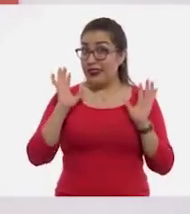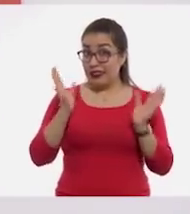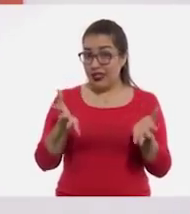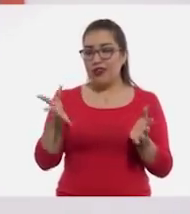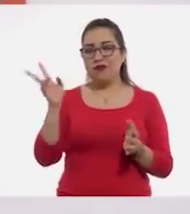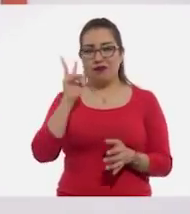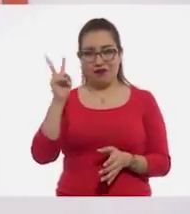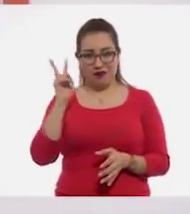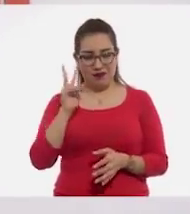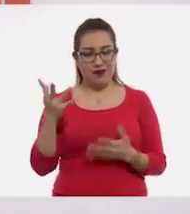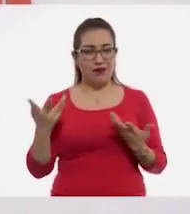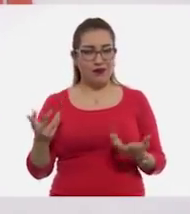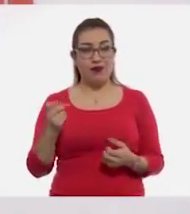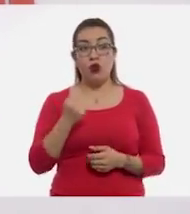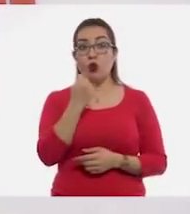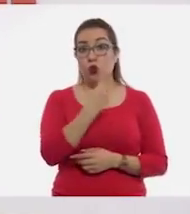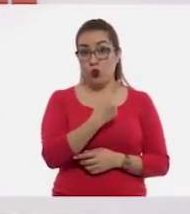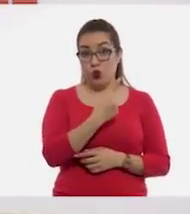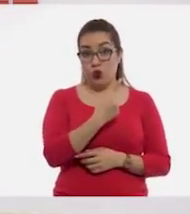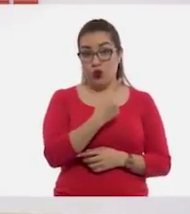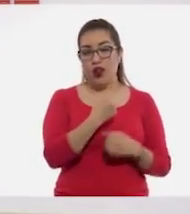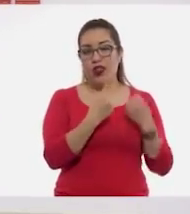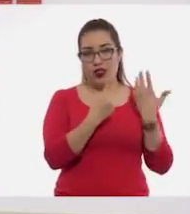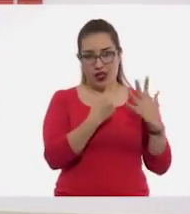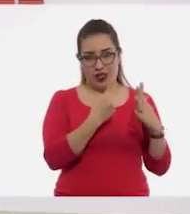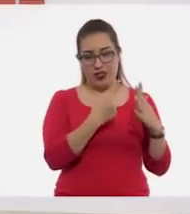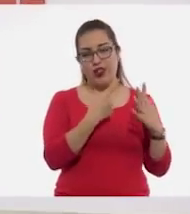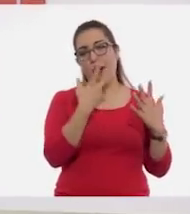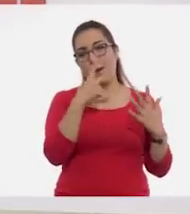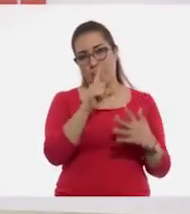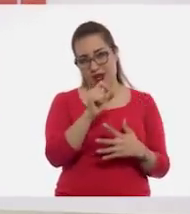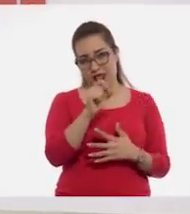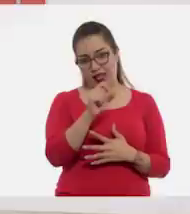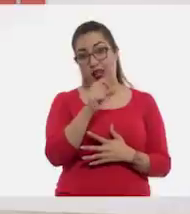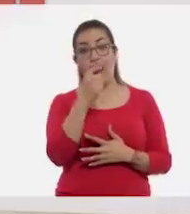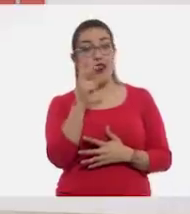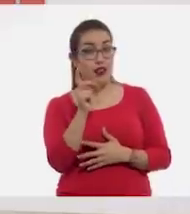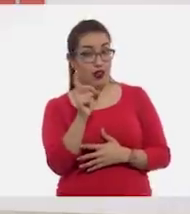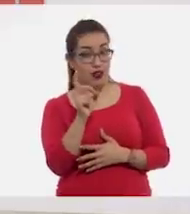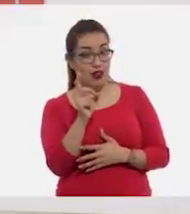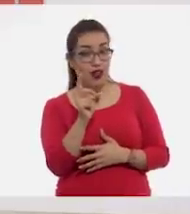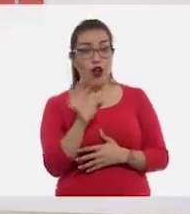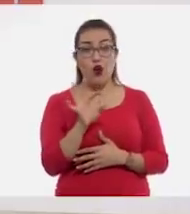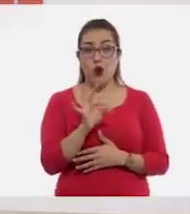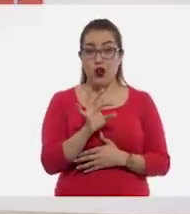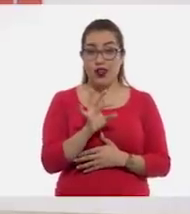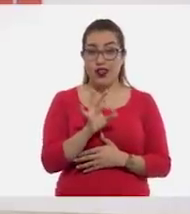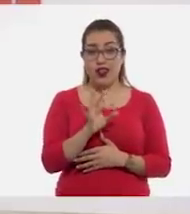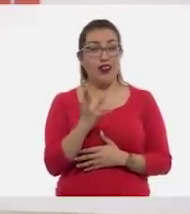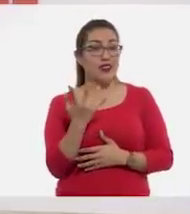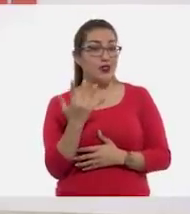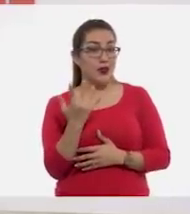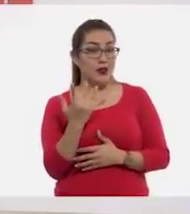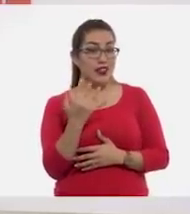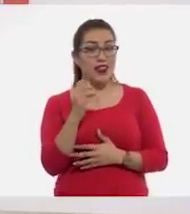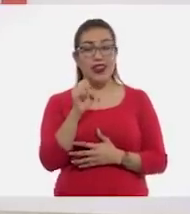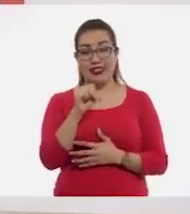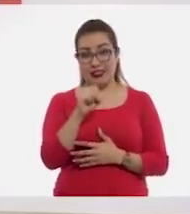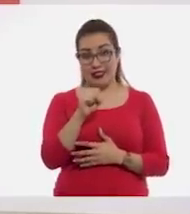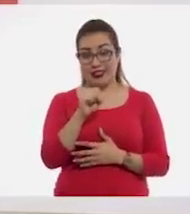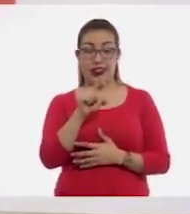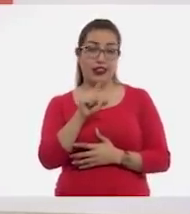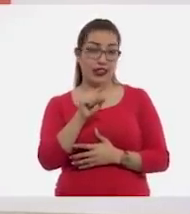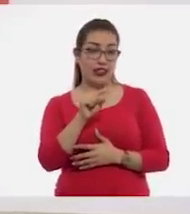comprobemos. 1, 10, 20, 30, 40, 50,